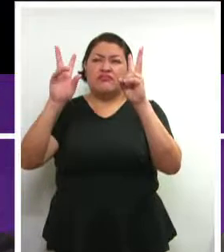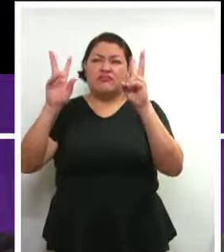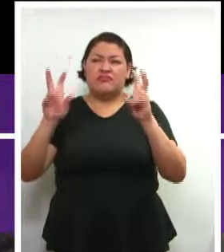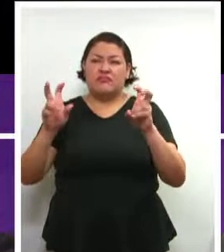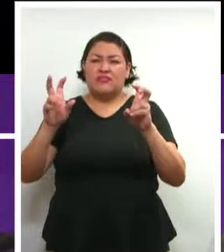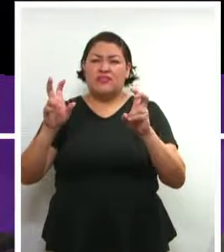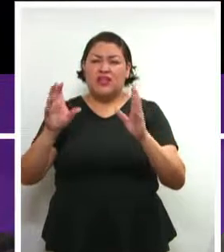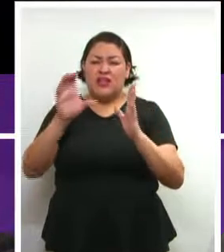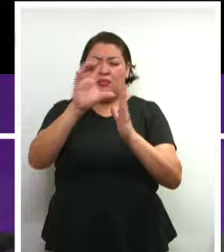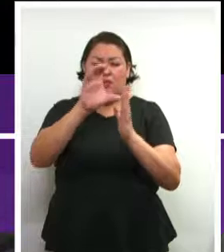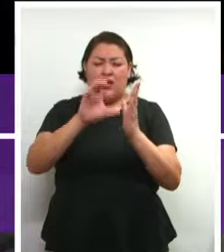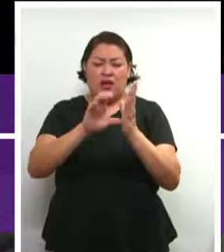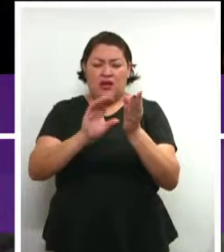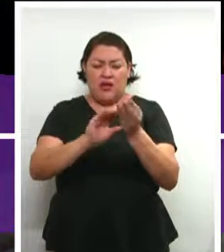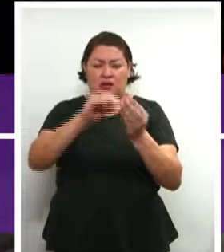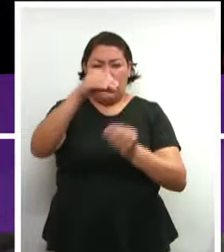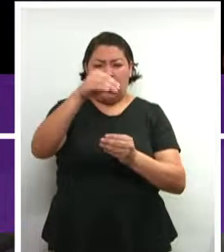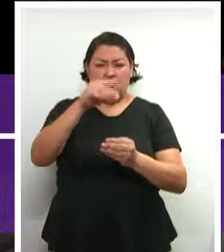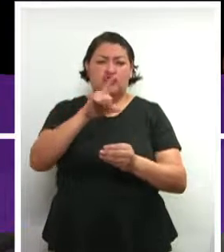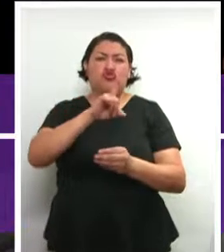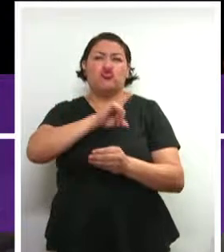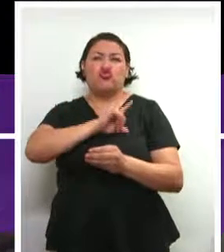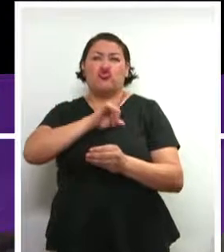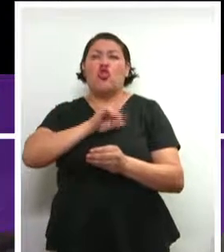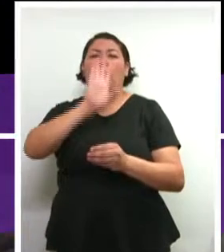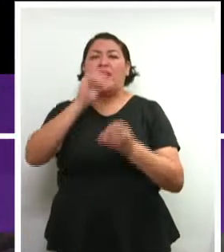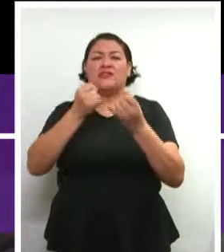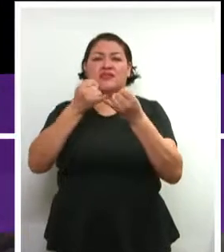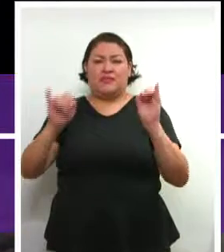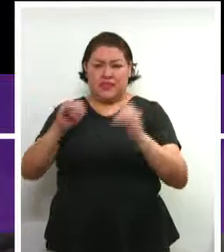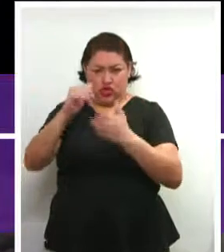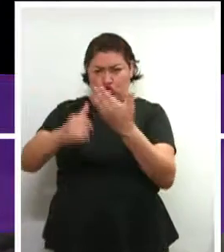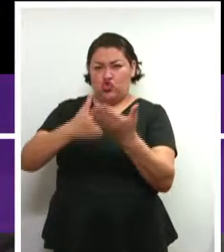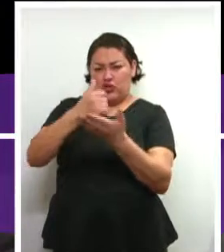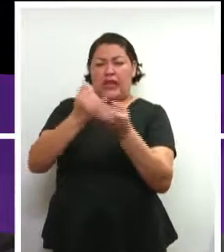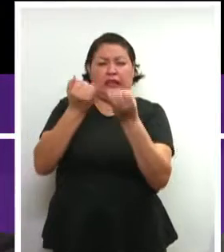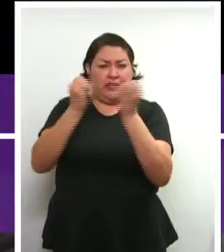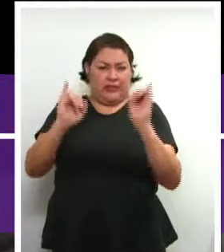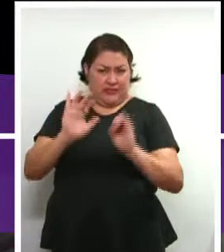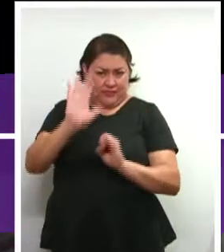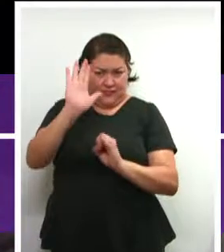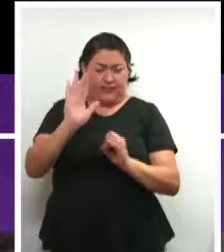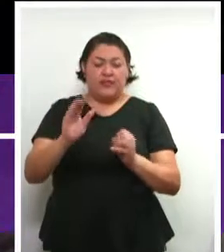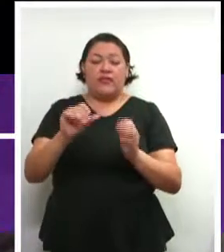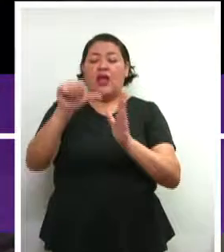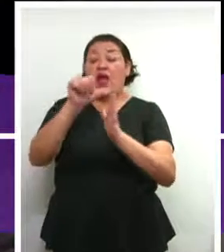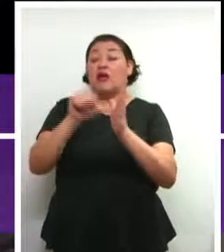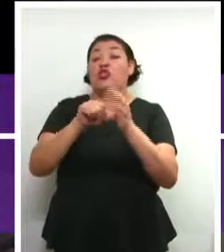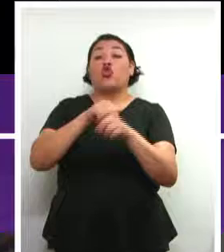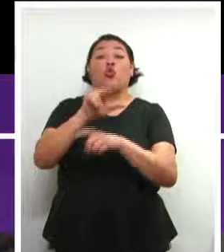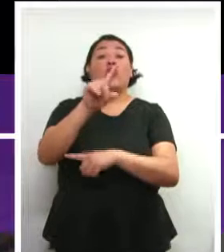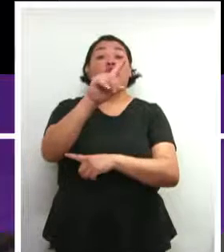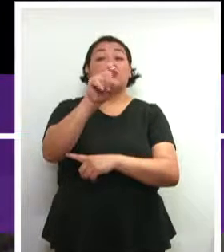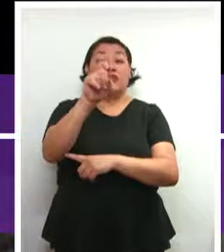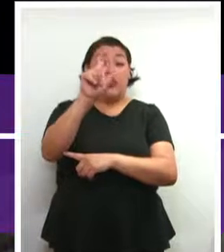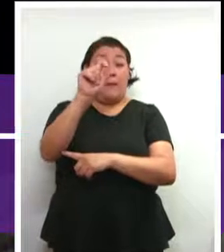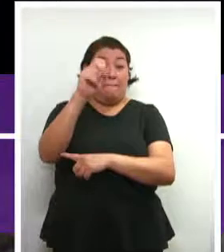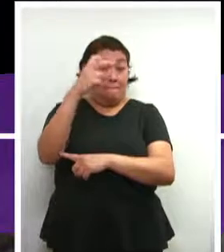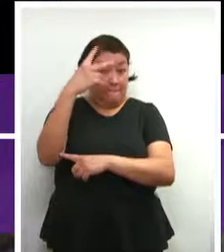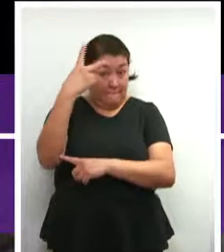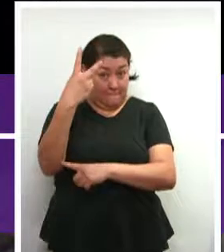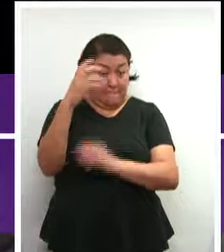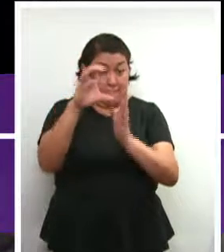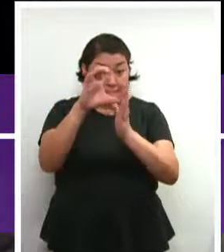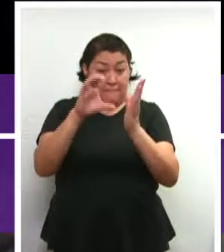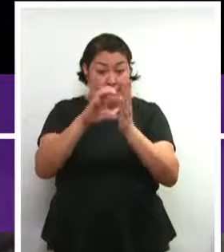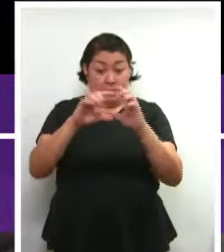rasgos constitucionales de la autonomía de la ciudad, a partir de que en el artículo 122 de la Constitución hay